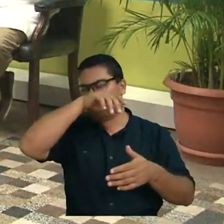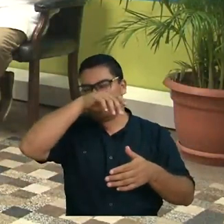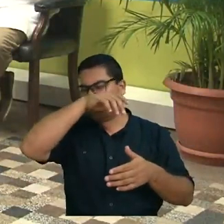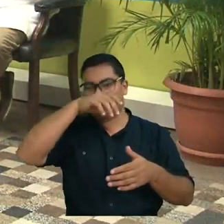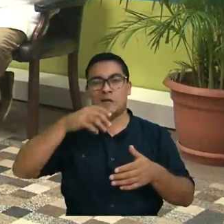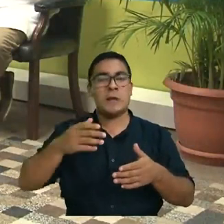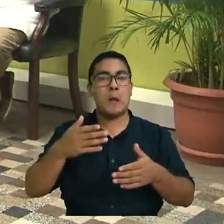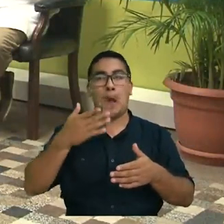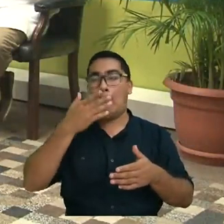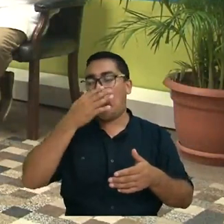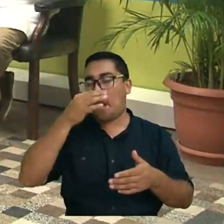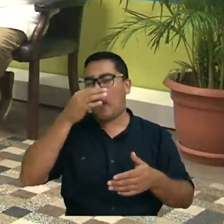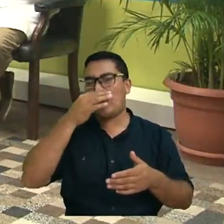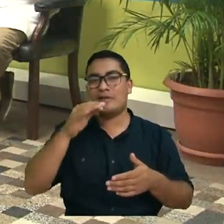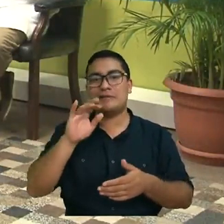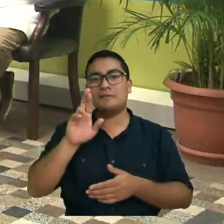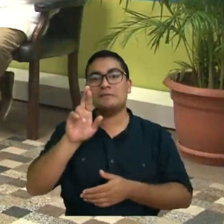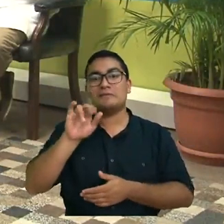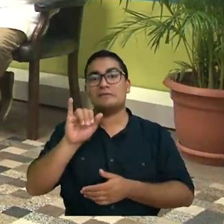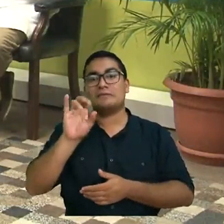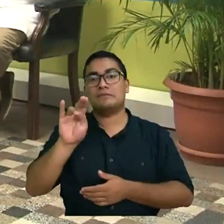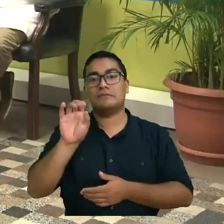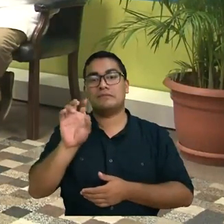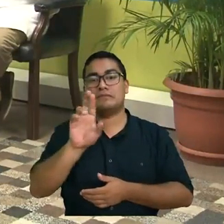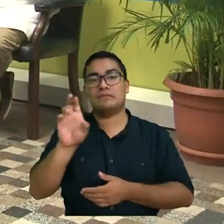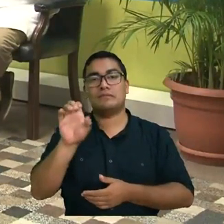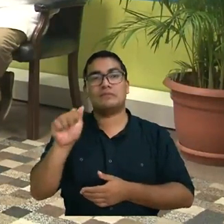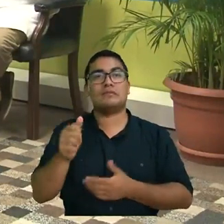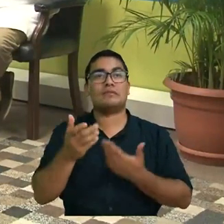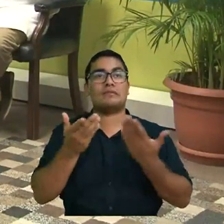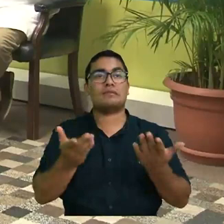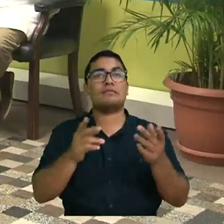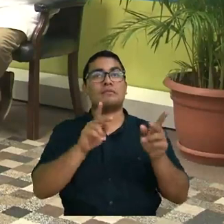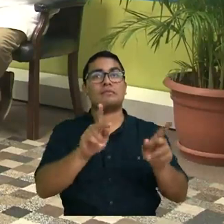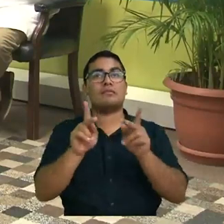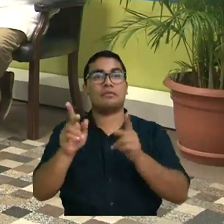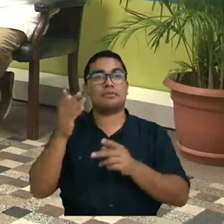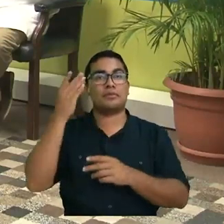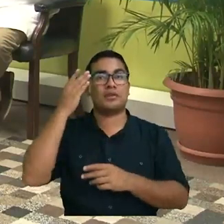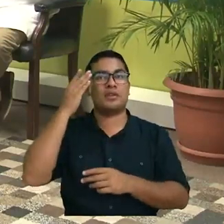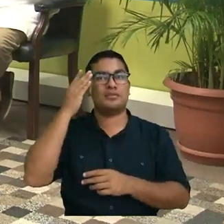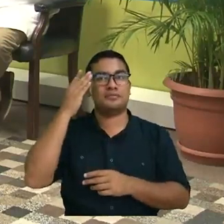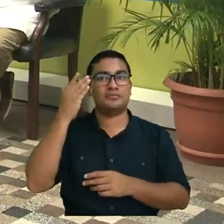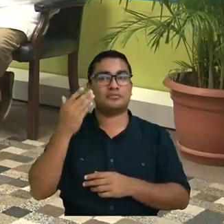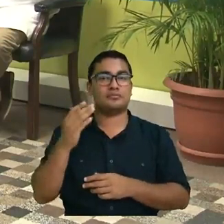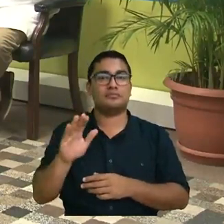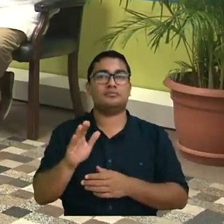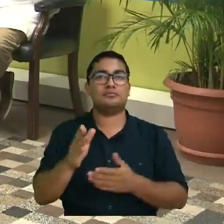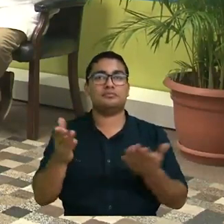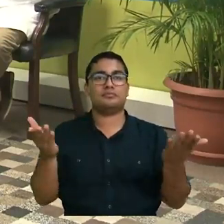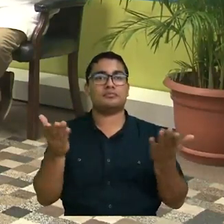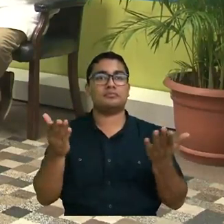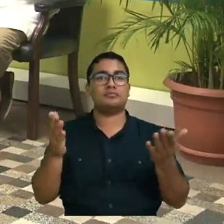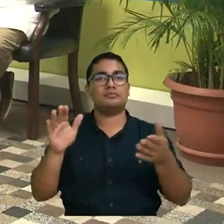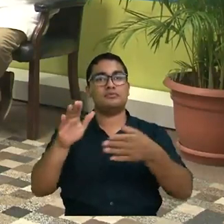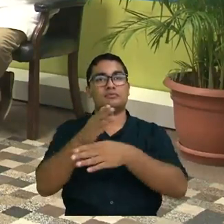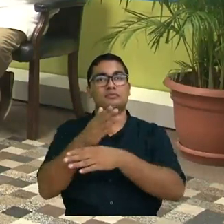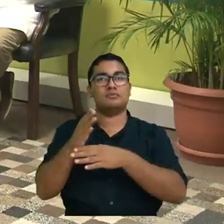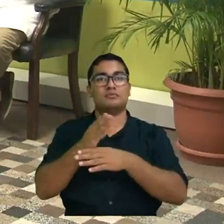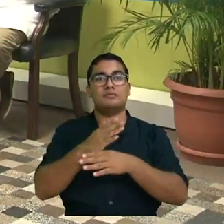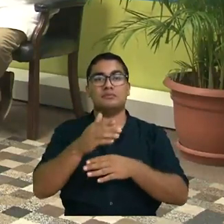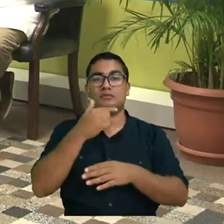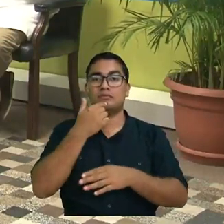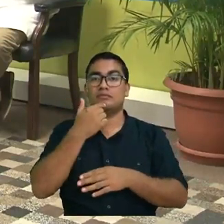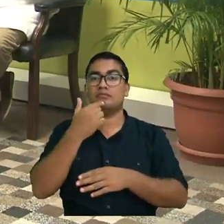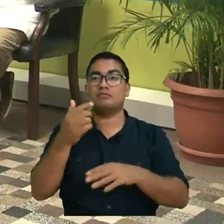nasal y de rinorrea. Entonces, estas personas ya más o menos saben, cuando se exponen a determinados elementos